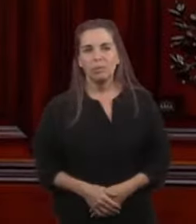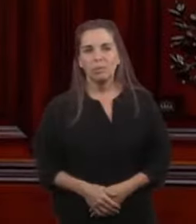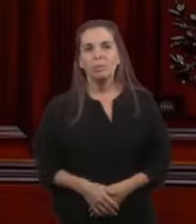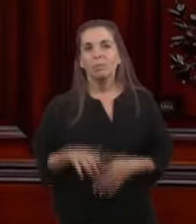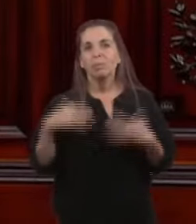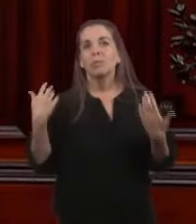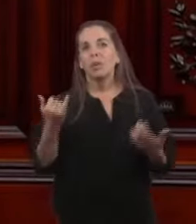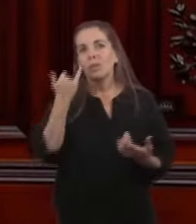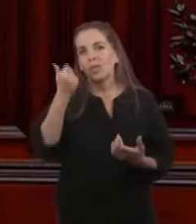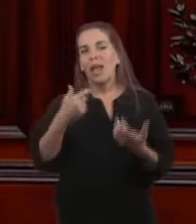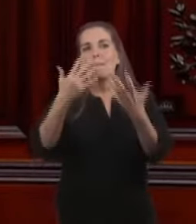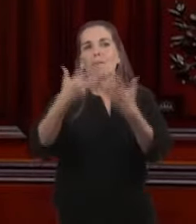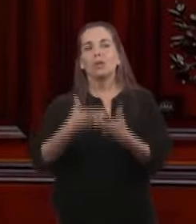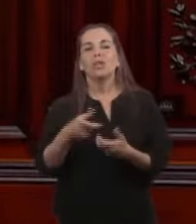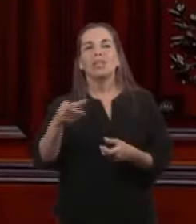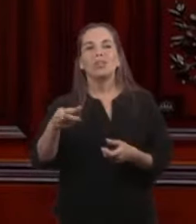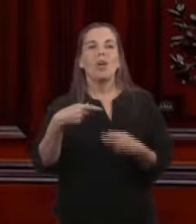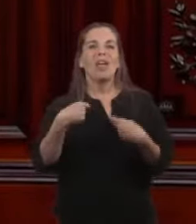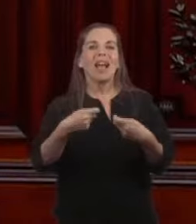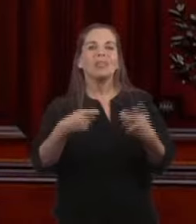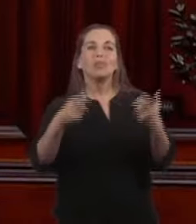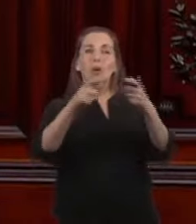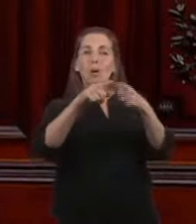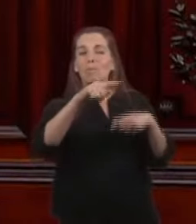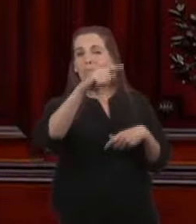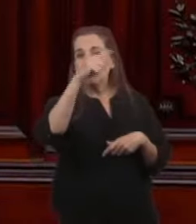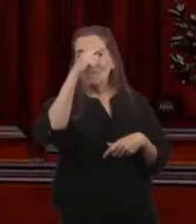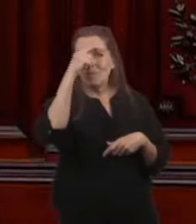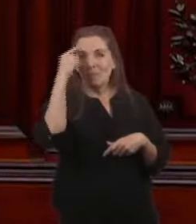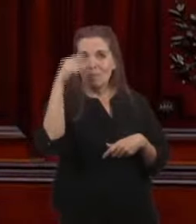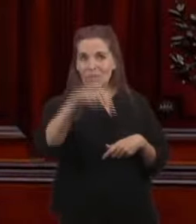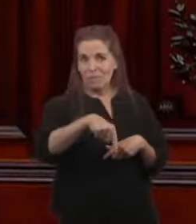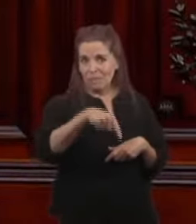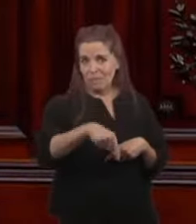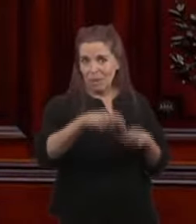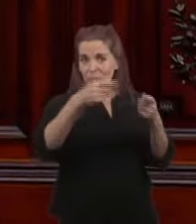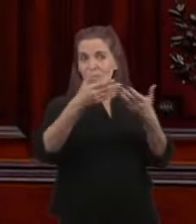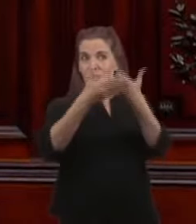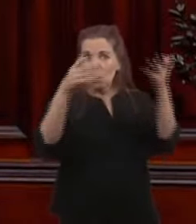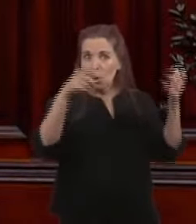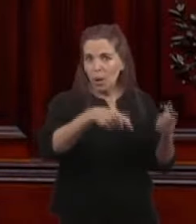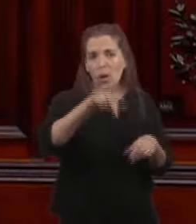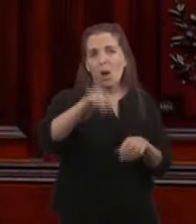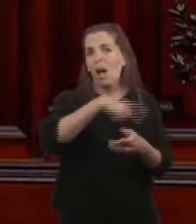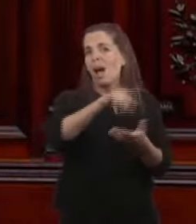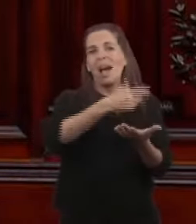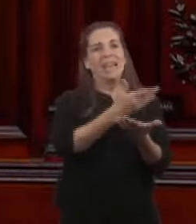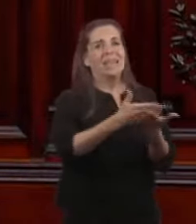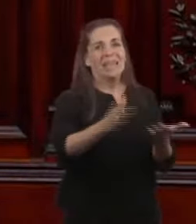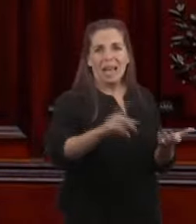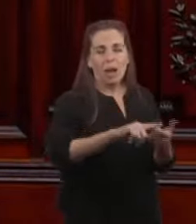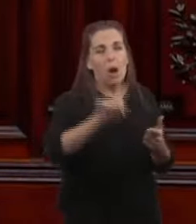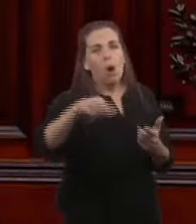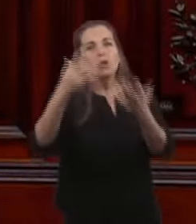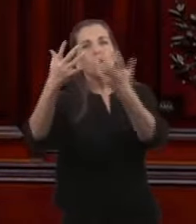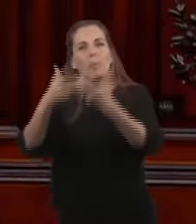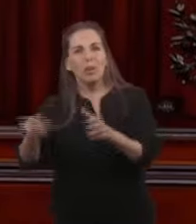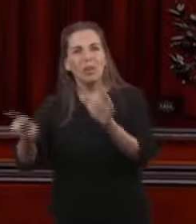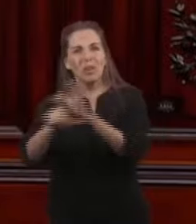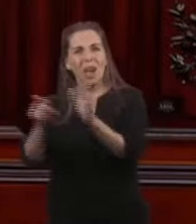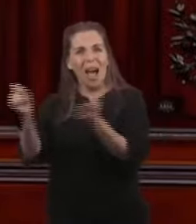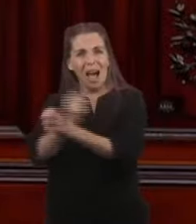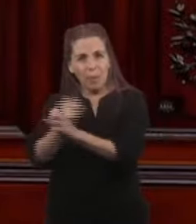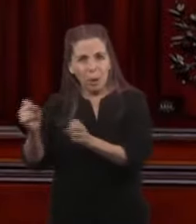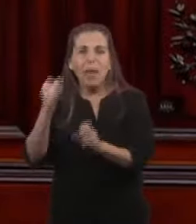vet el proyecto de aumento del gasto público que sancionó este congreso y por eso vetar todos los proyectos que atenten contra el